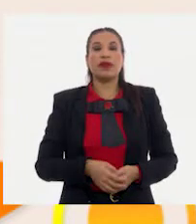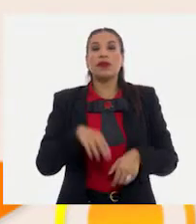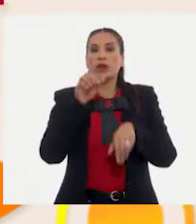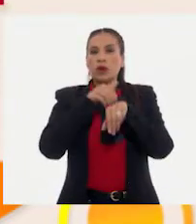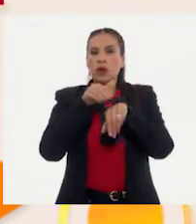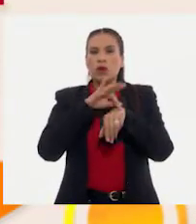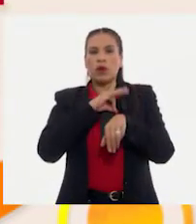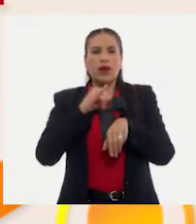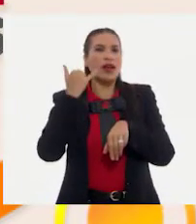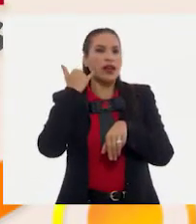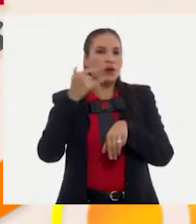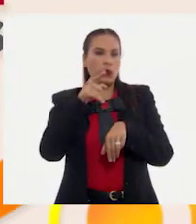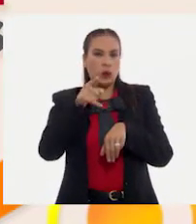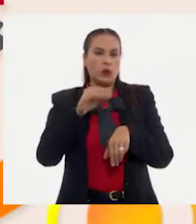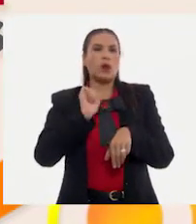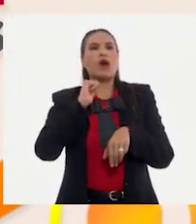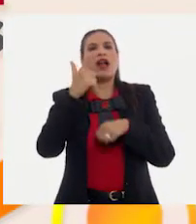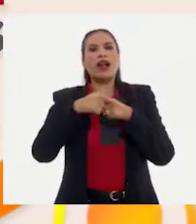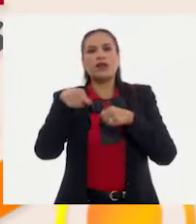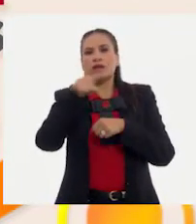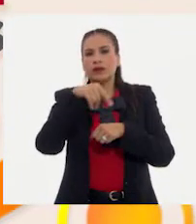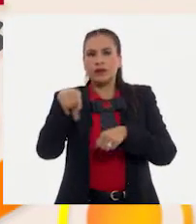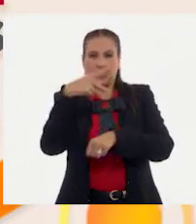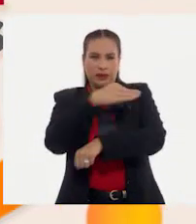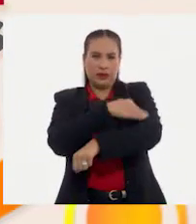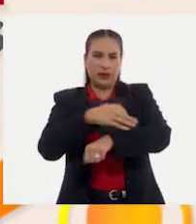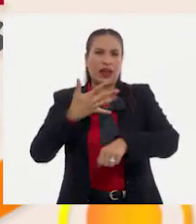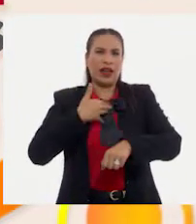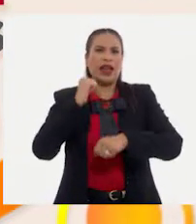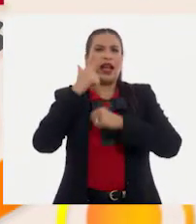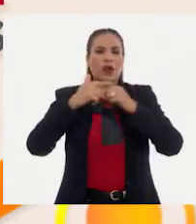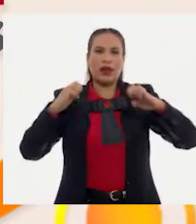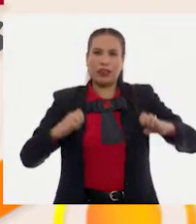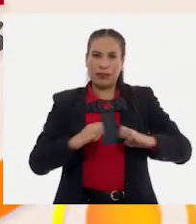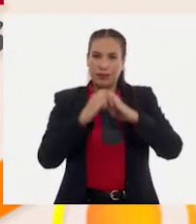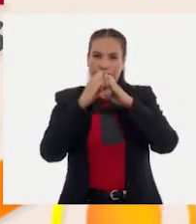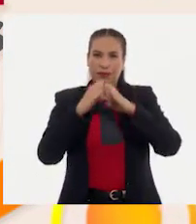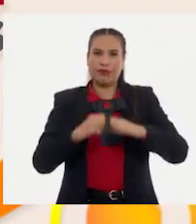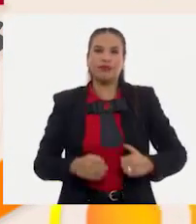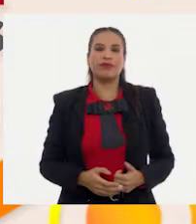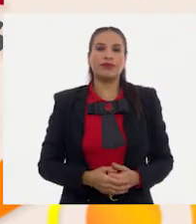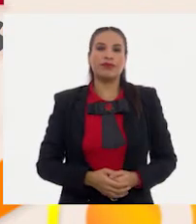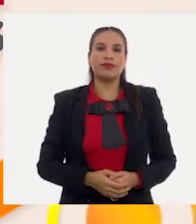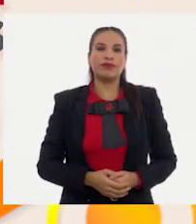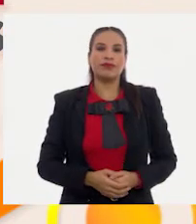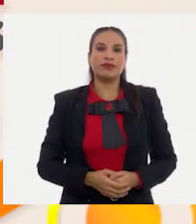número puedes llamar cuando tú o alguien cerca de ti tenga una emergencia.